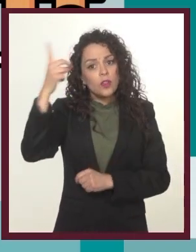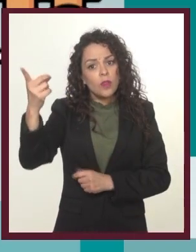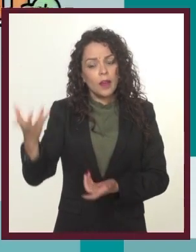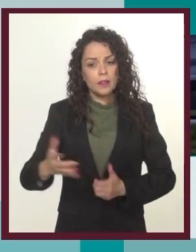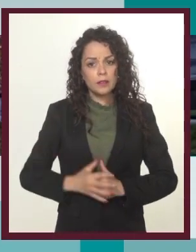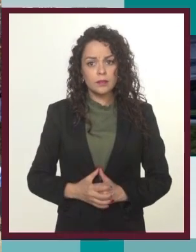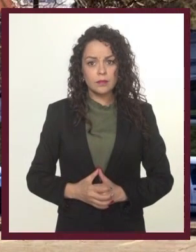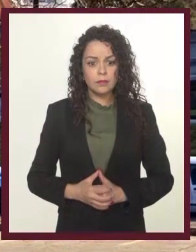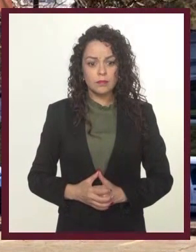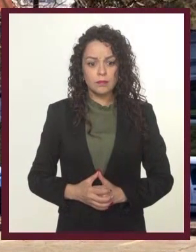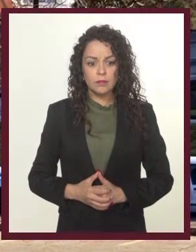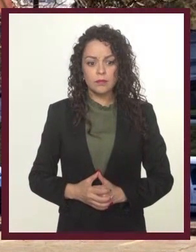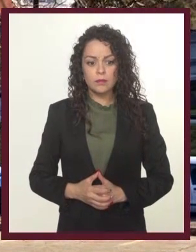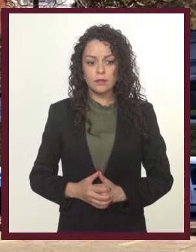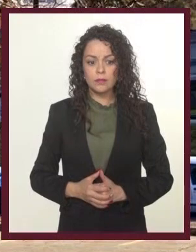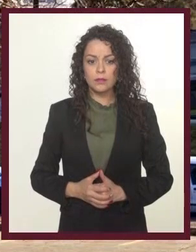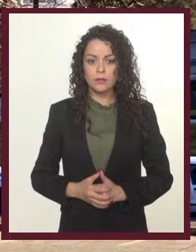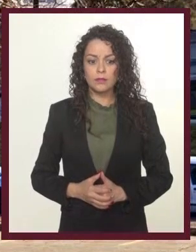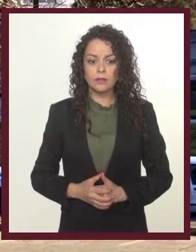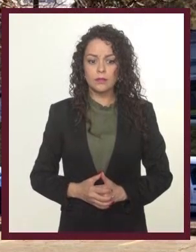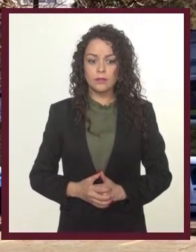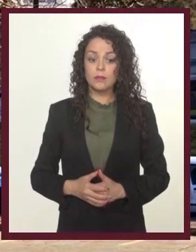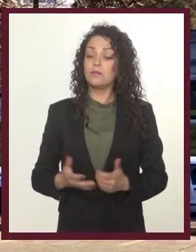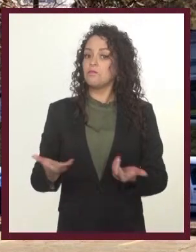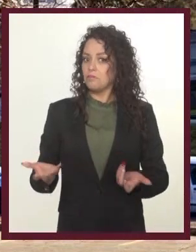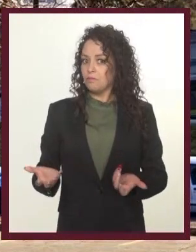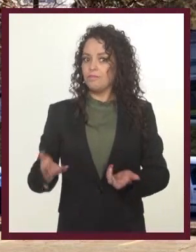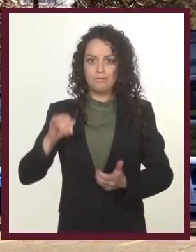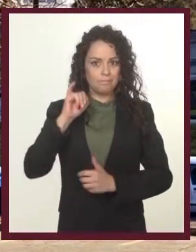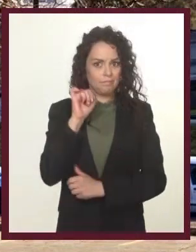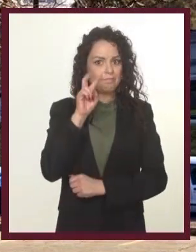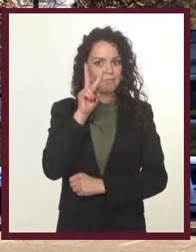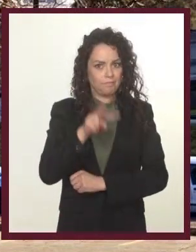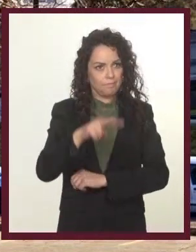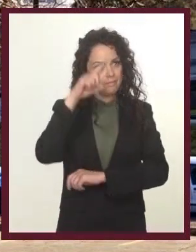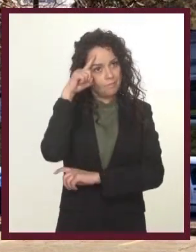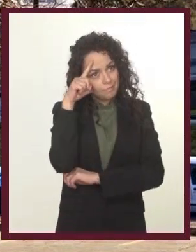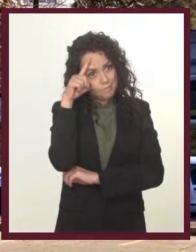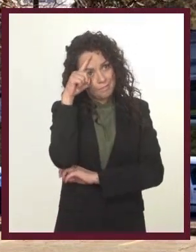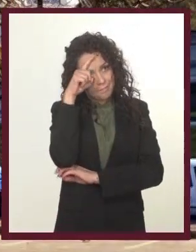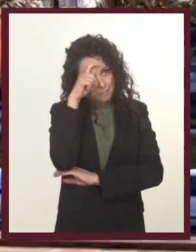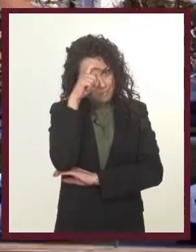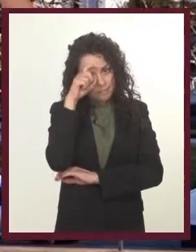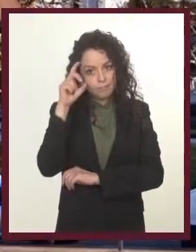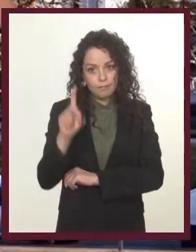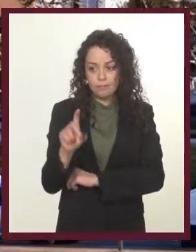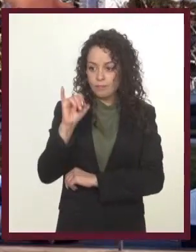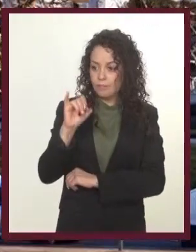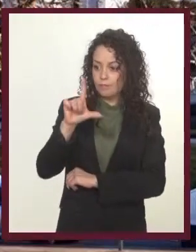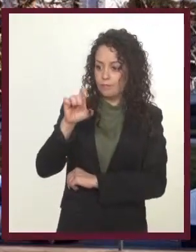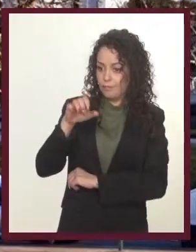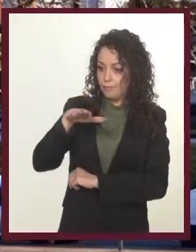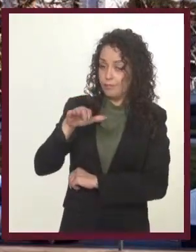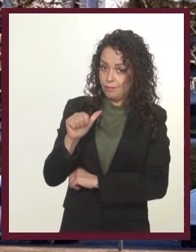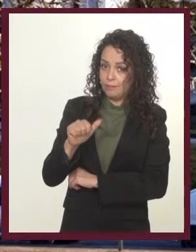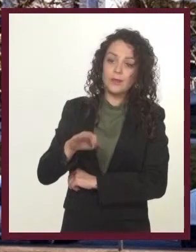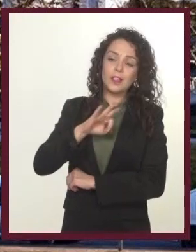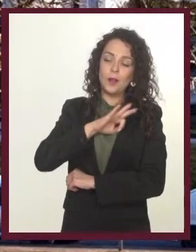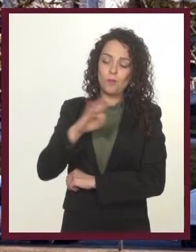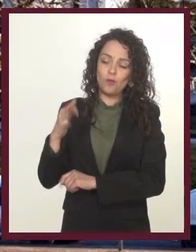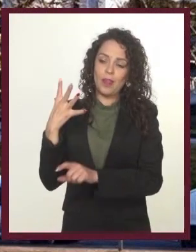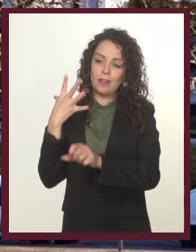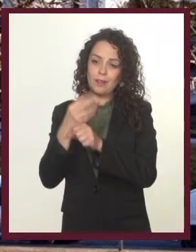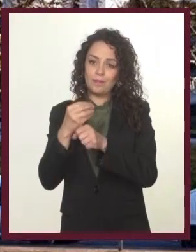donde todos ellos se encuentran? Pues sí que es un dilema. Un dilema que tal vez podamos comenzar